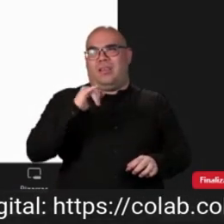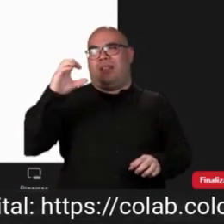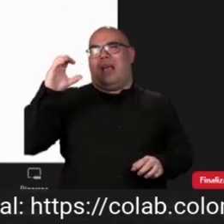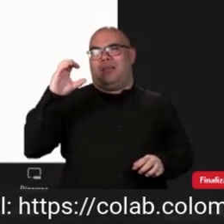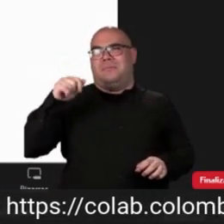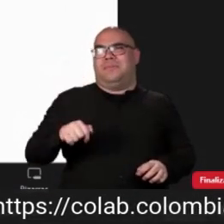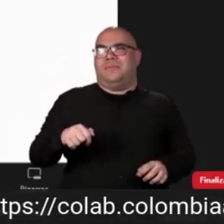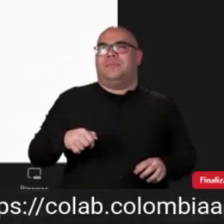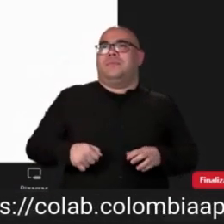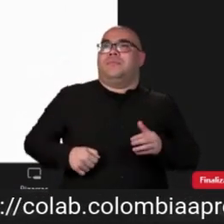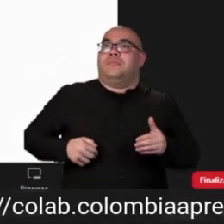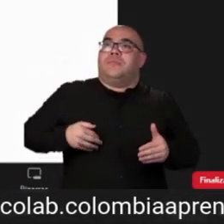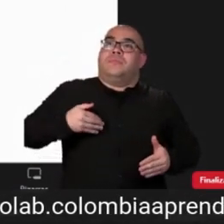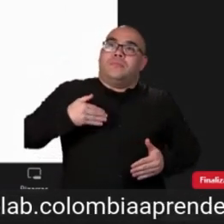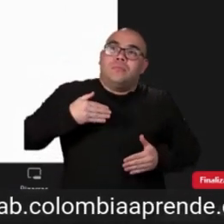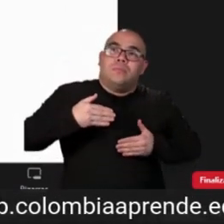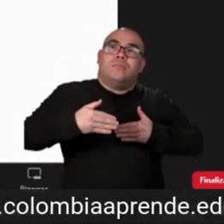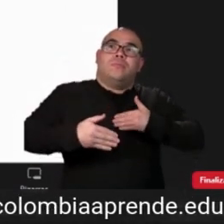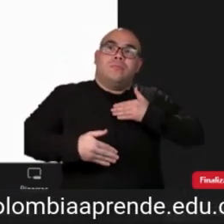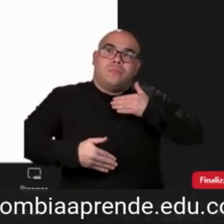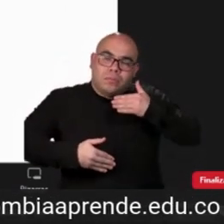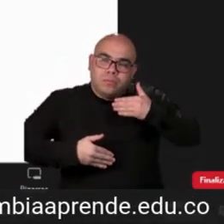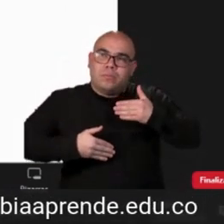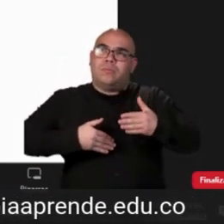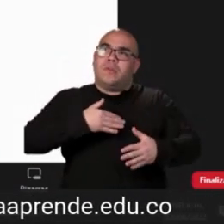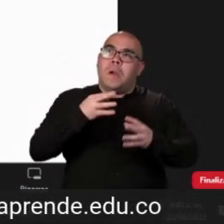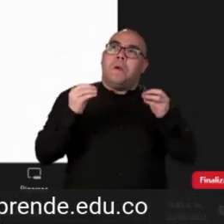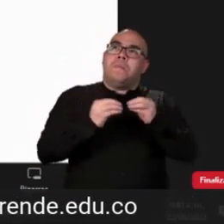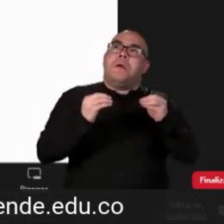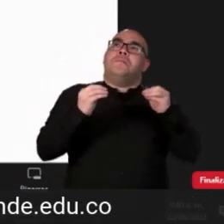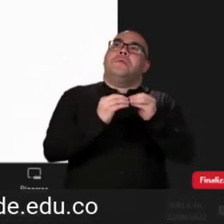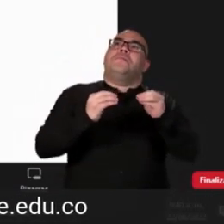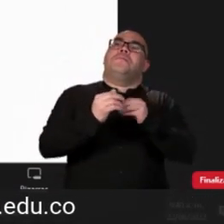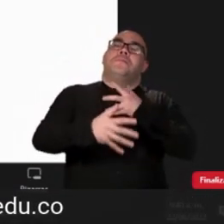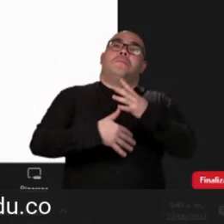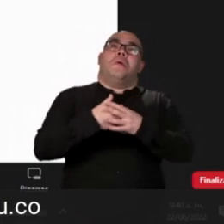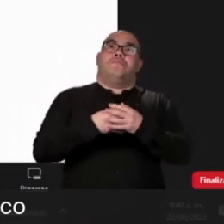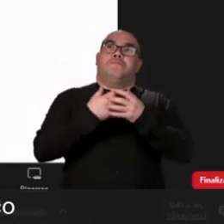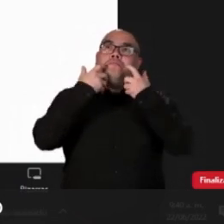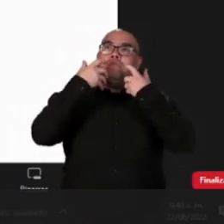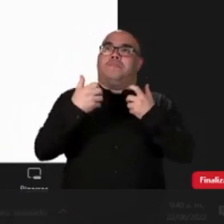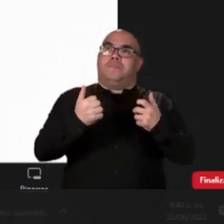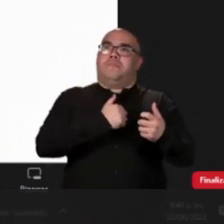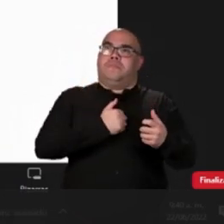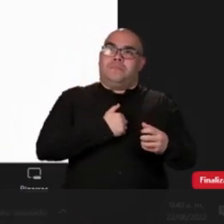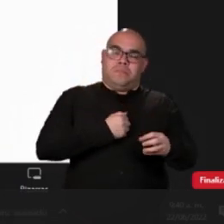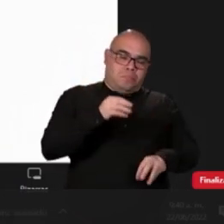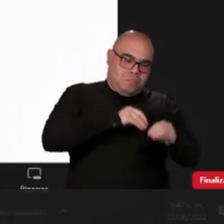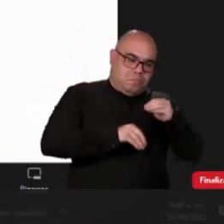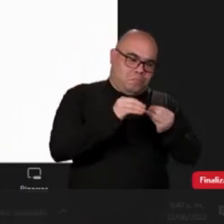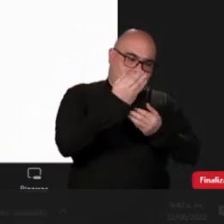se fue evolucionando y se fue volviendo algo más sofisticado, donde ahora pues escribimos nuestras propias notas,